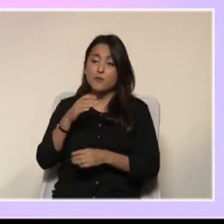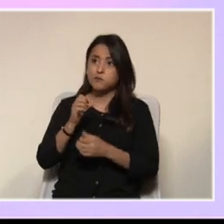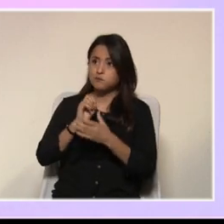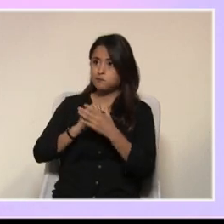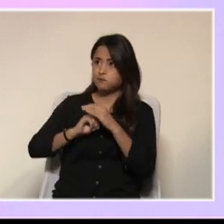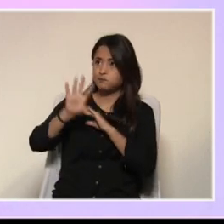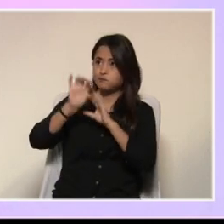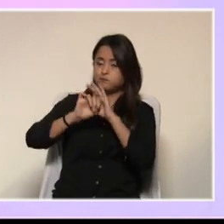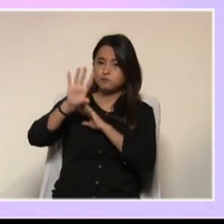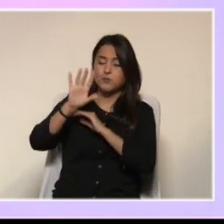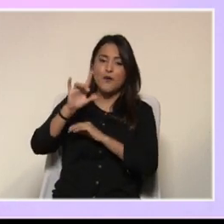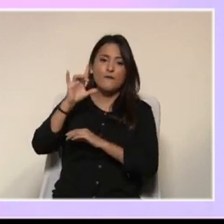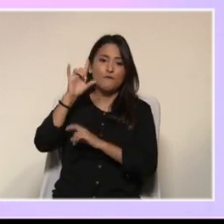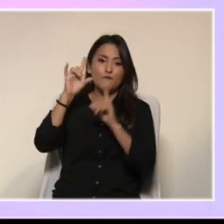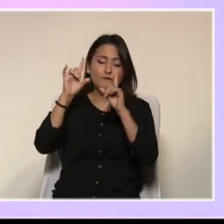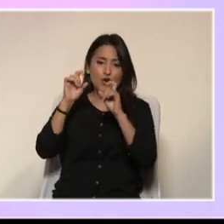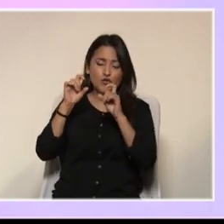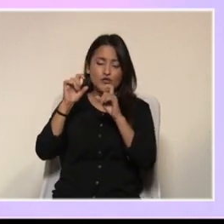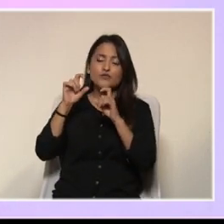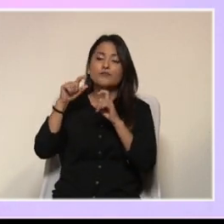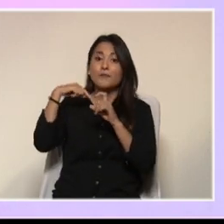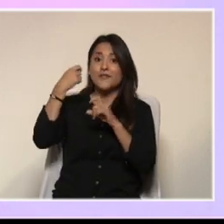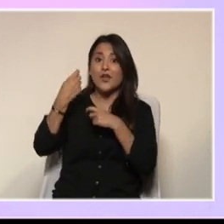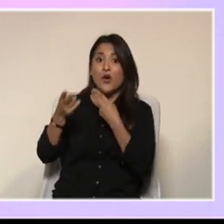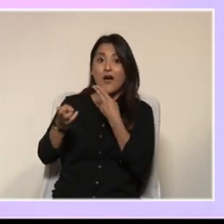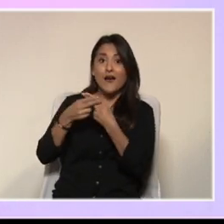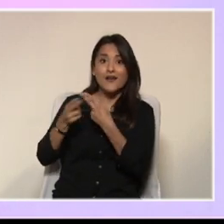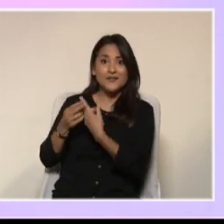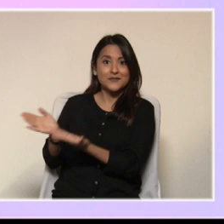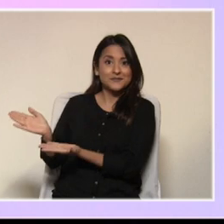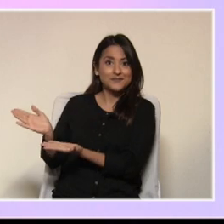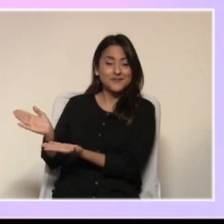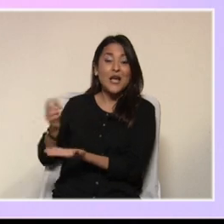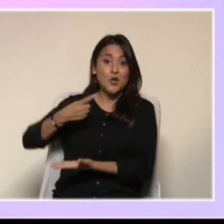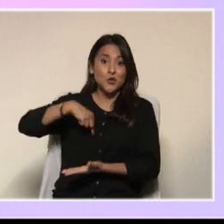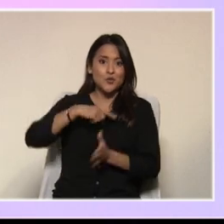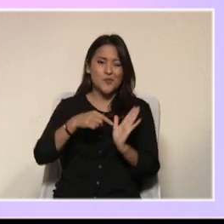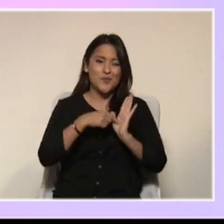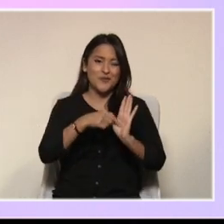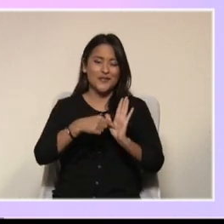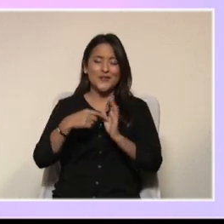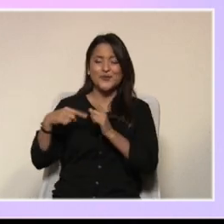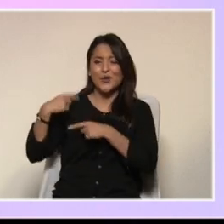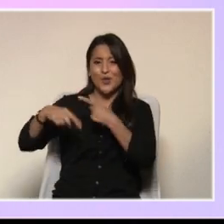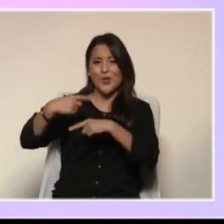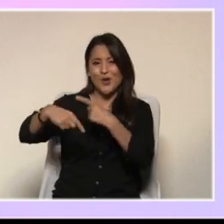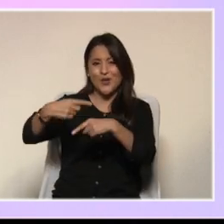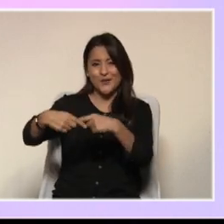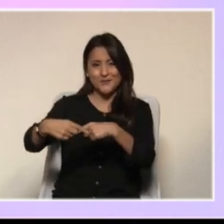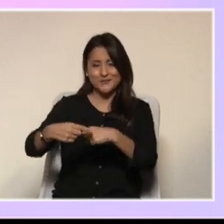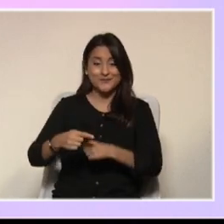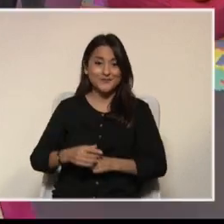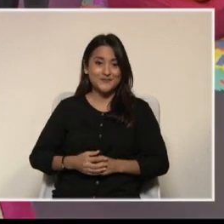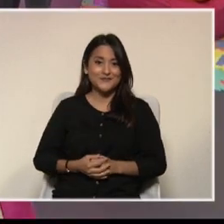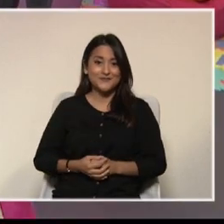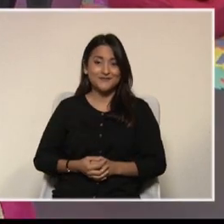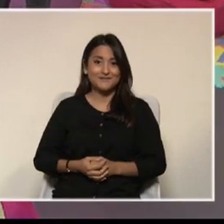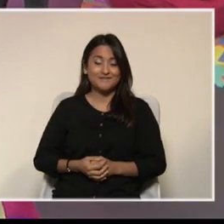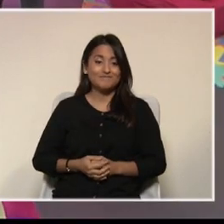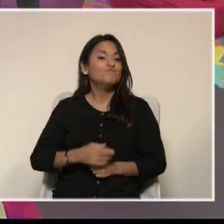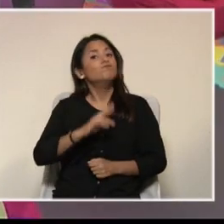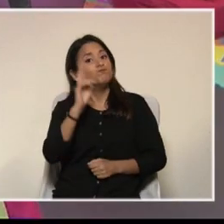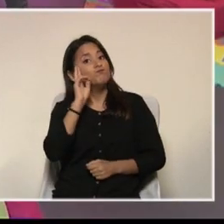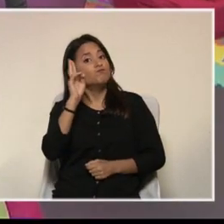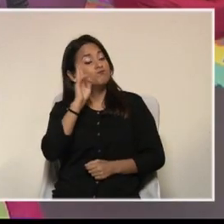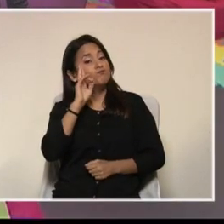y videos con el hashtag Cada Familia Una Escuela para que nosotros podamos mostrarlos acá en su programa de forma diaria y permanente. Sí, y